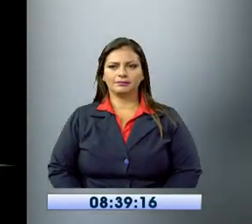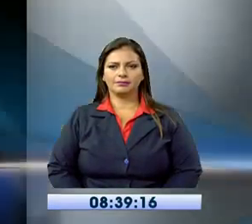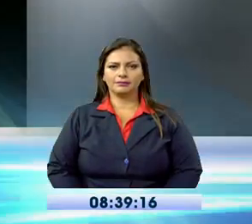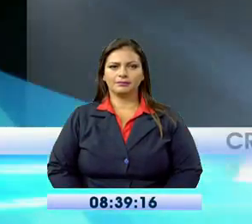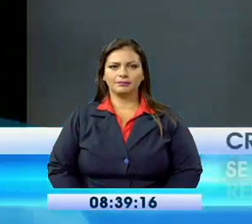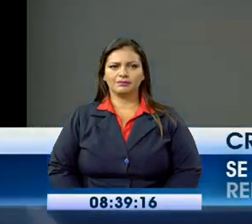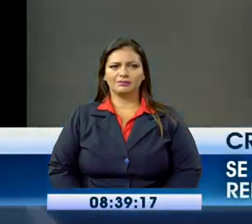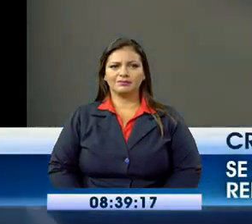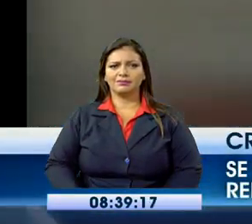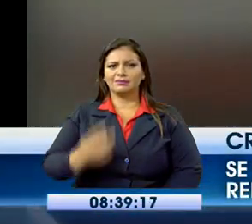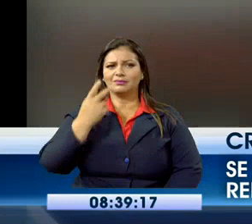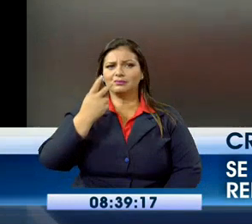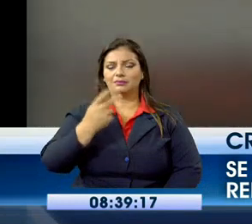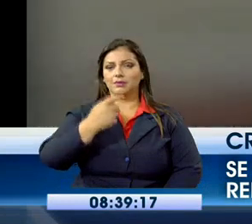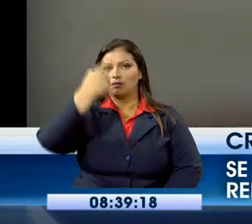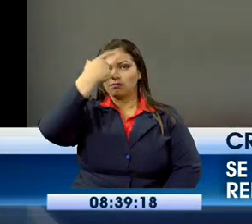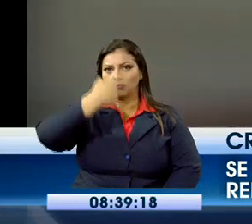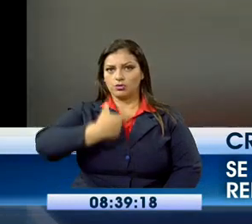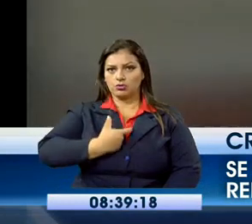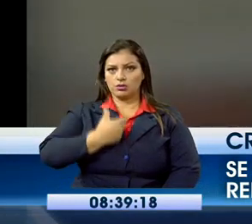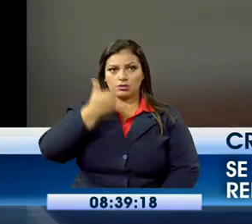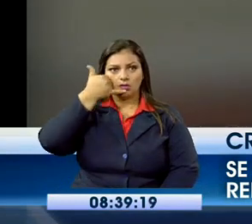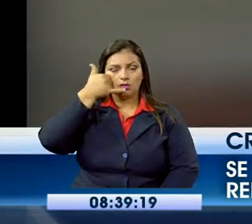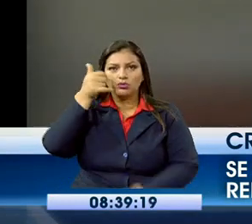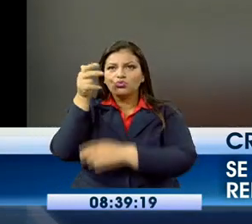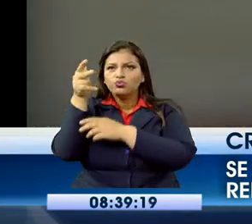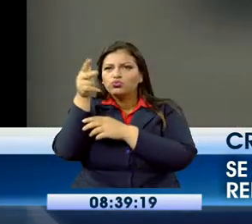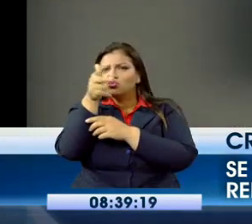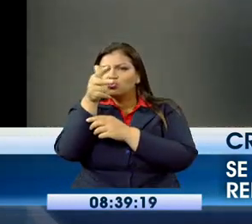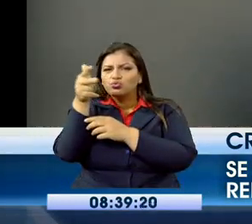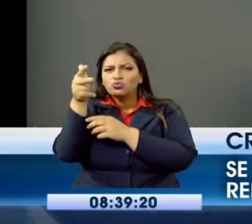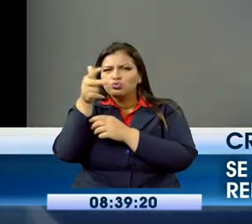La imagen dejó sin palabras a muchos.